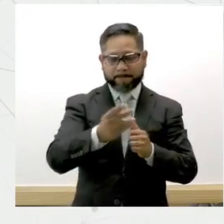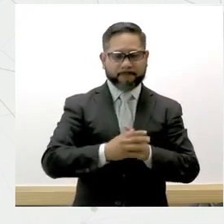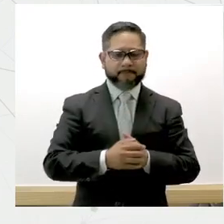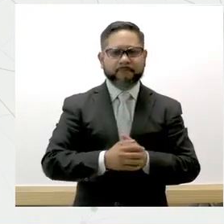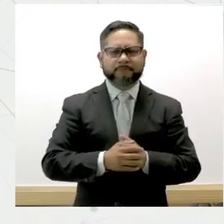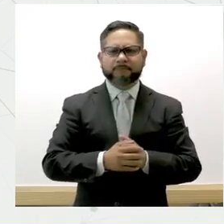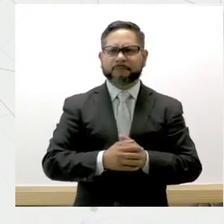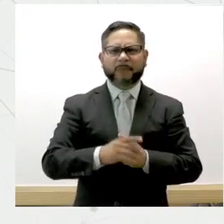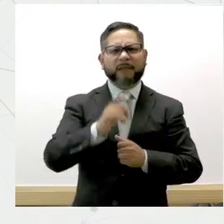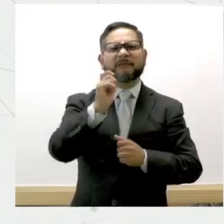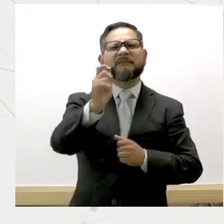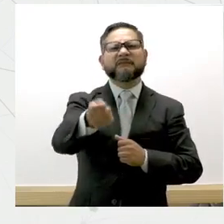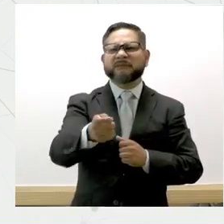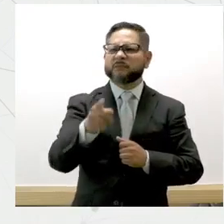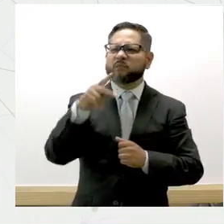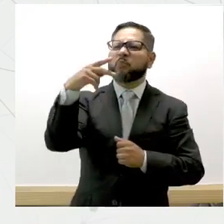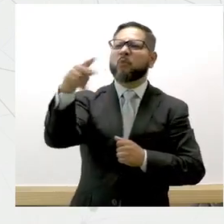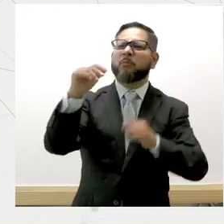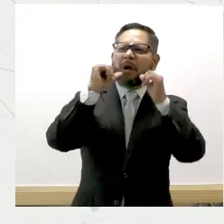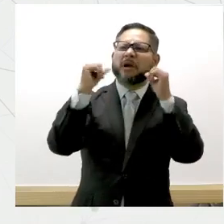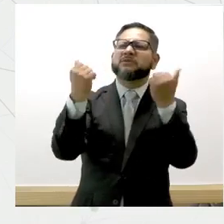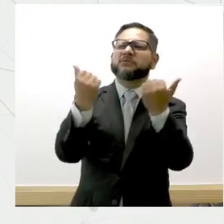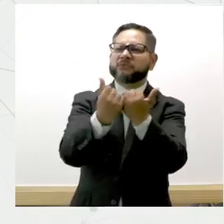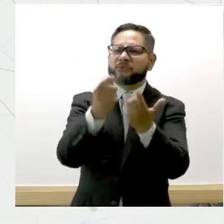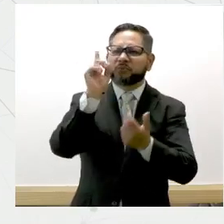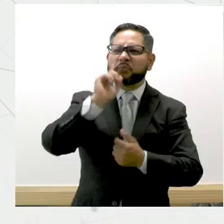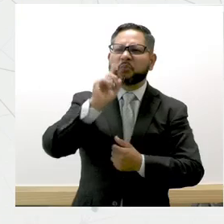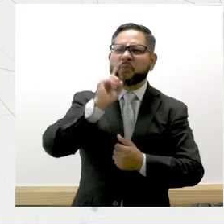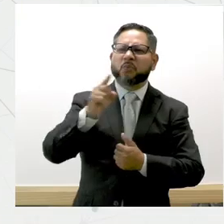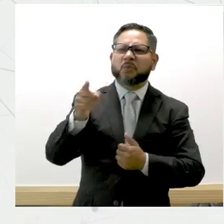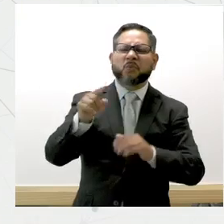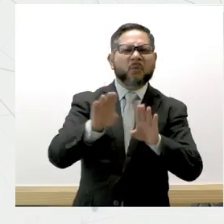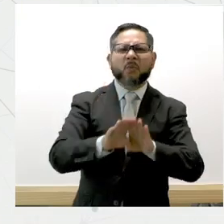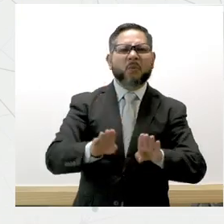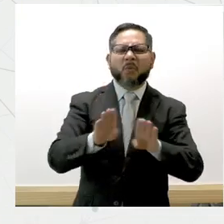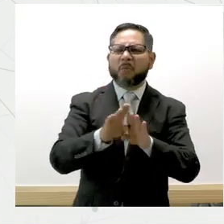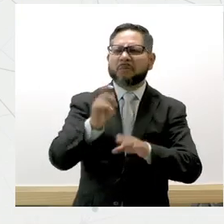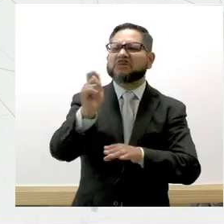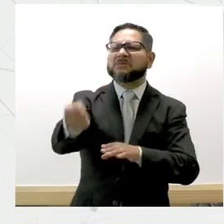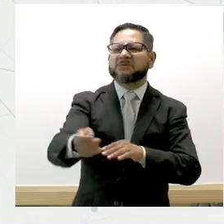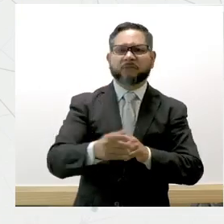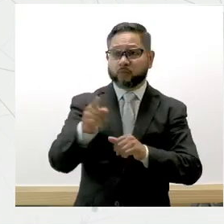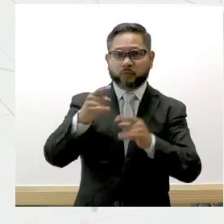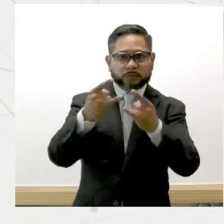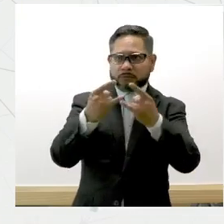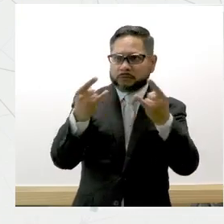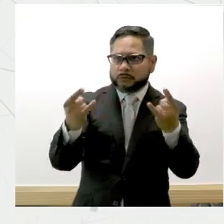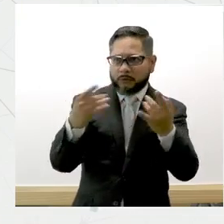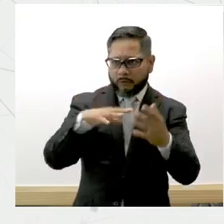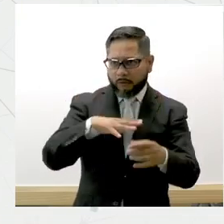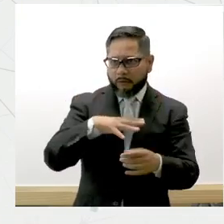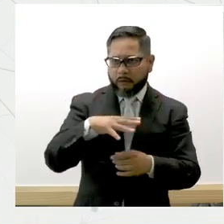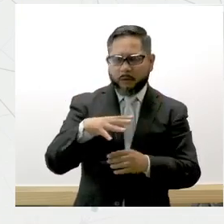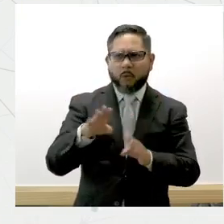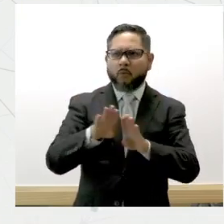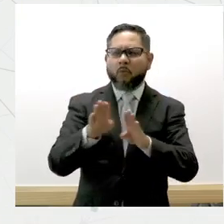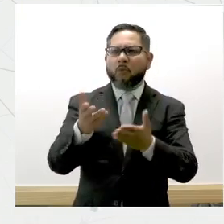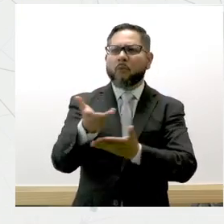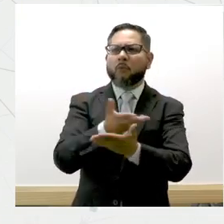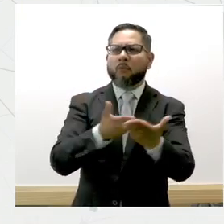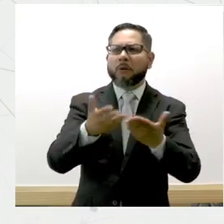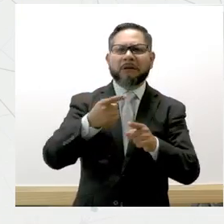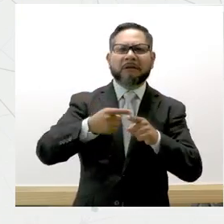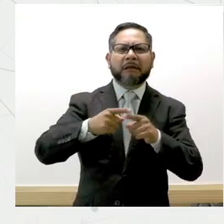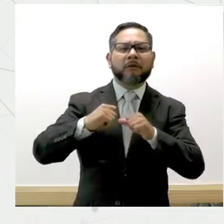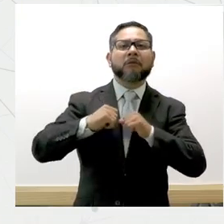la Asociación de Mujeres en el Sector Público? ¿Hay alguna iniciativa o experiencia que nos pueda compartir al respecto? ¿Quiénes la conforman?